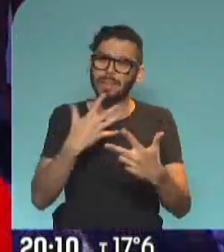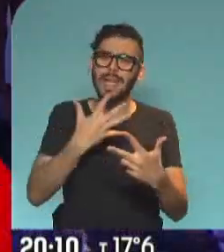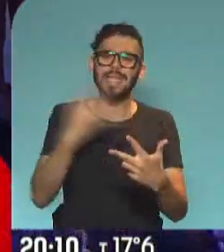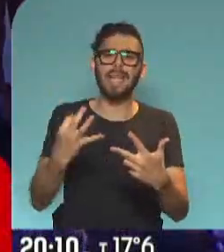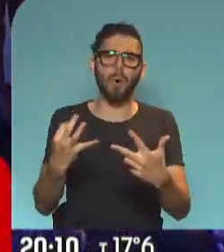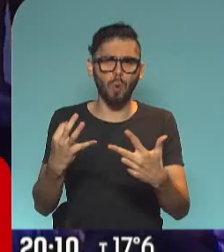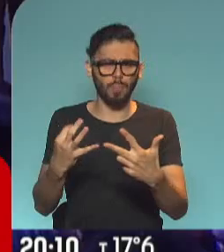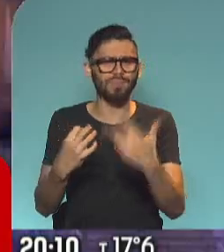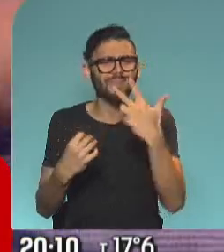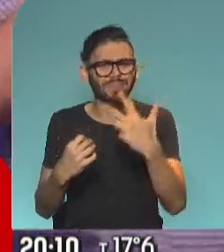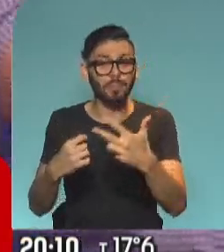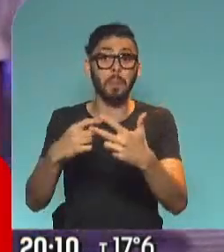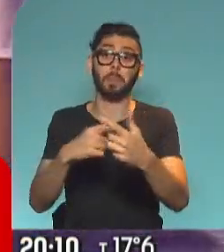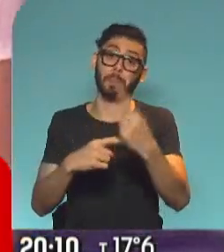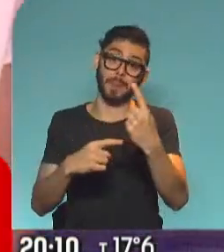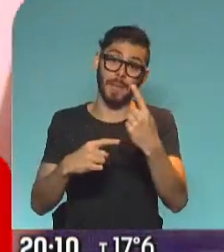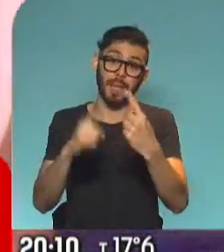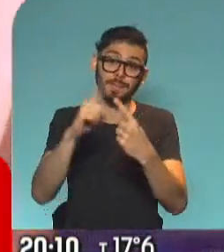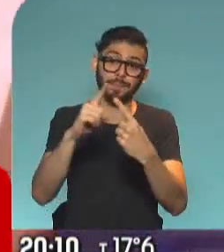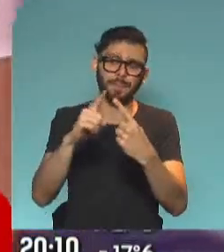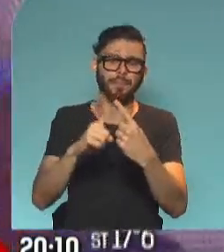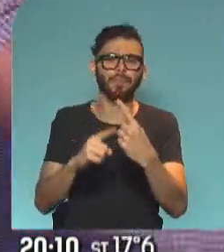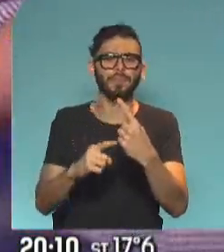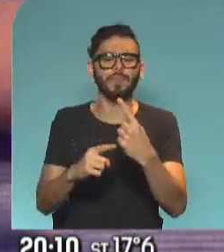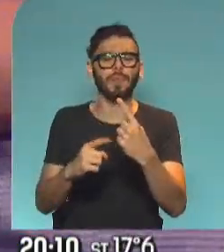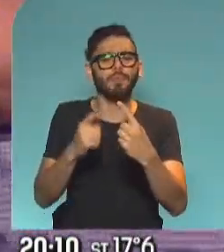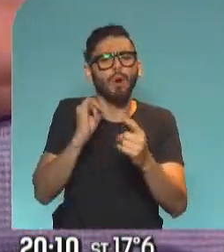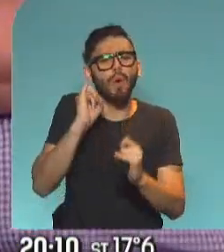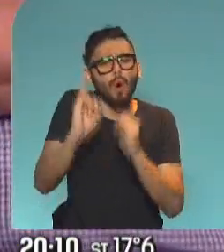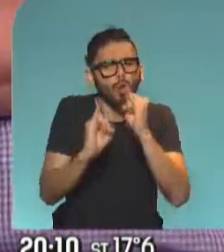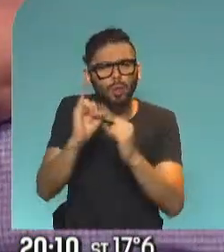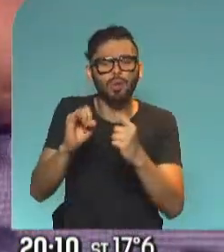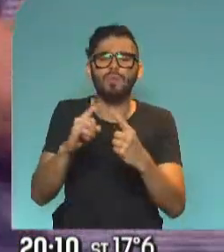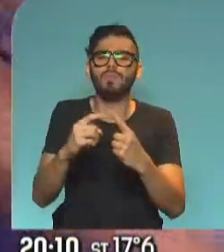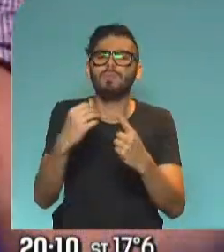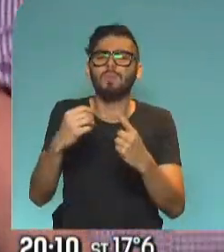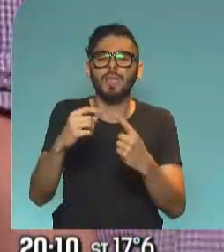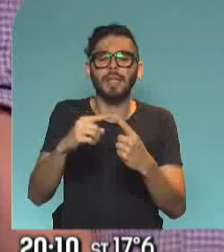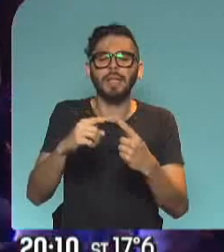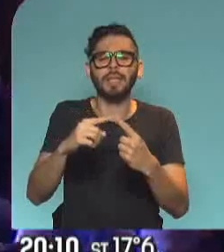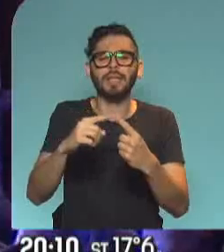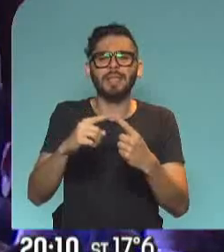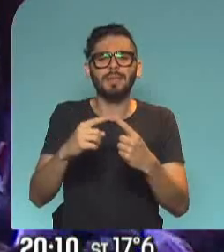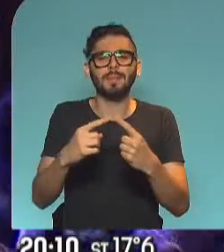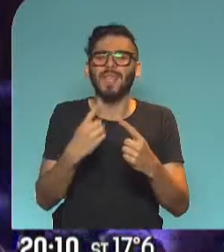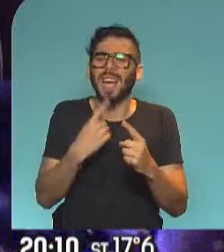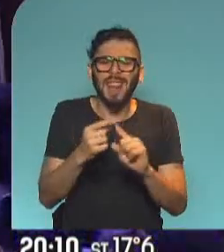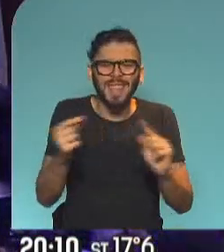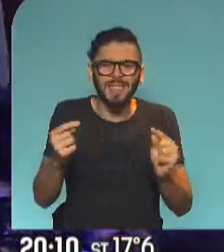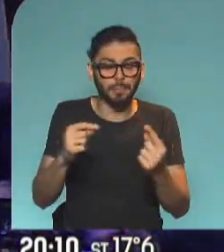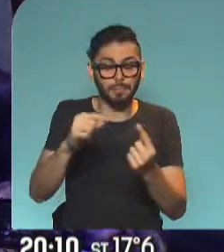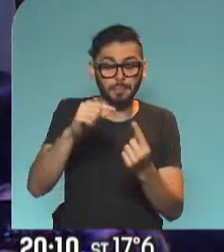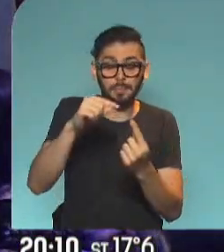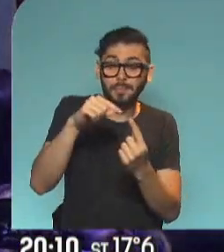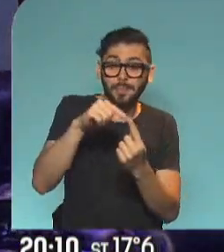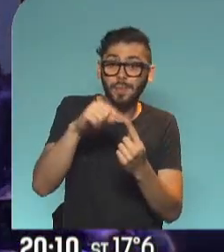Cristina. Pasamos a la primera certeza, si querés, y te la voy contando porque lo que dice es que durante su mandato se